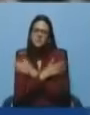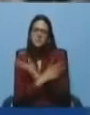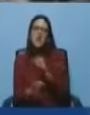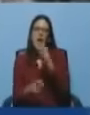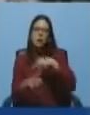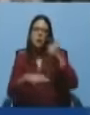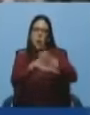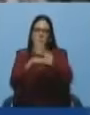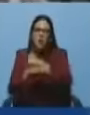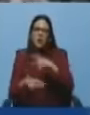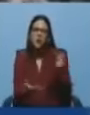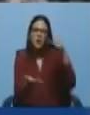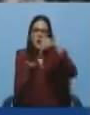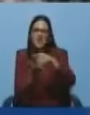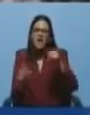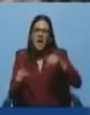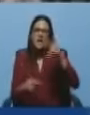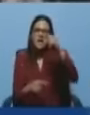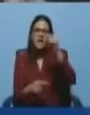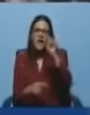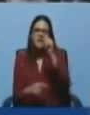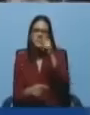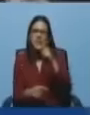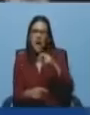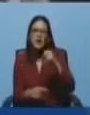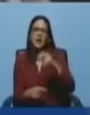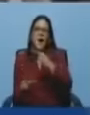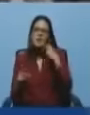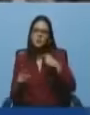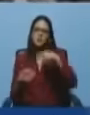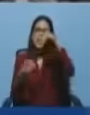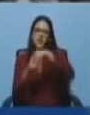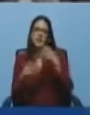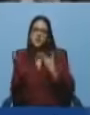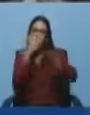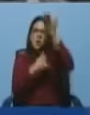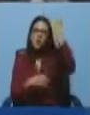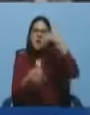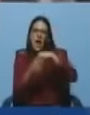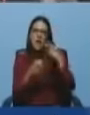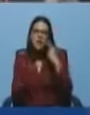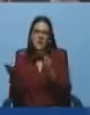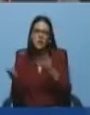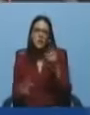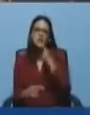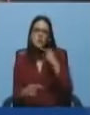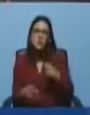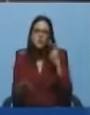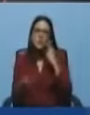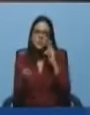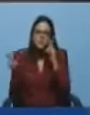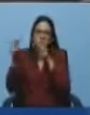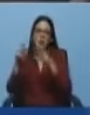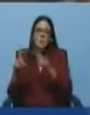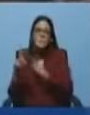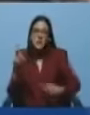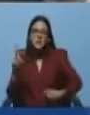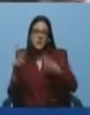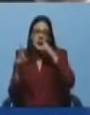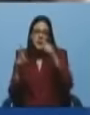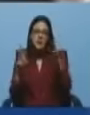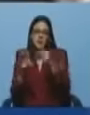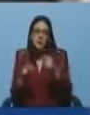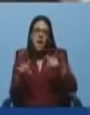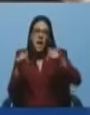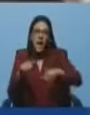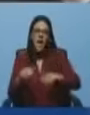líderes que han arribado a la ciudad de Kazán, una de las más antiguas de Rusia. Observamos al jefe de Estado venezolano en